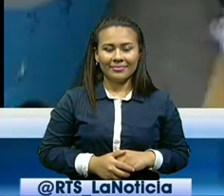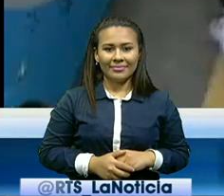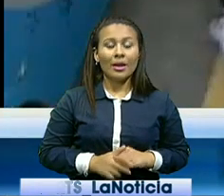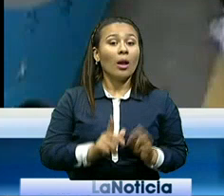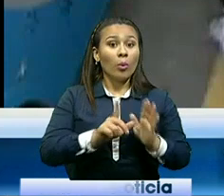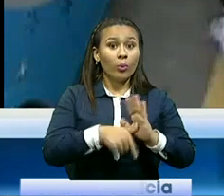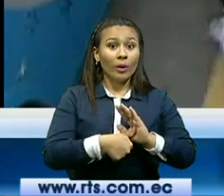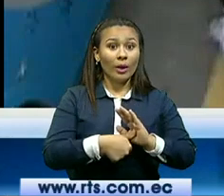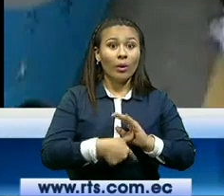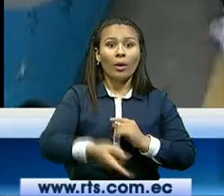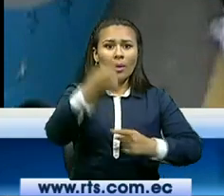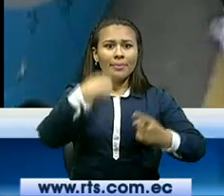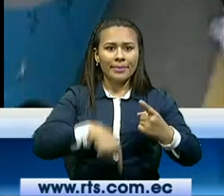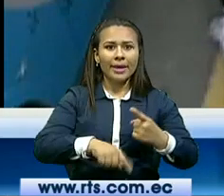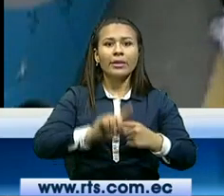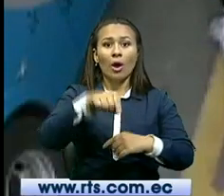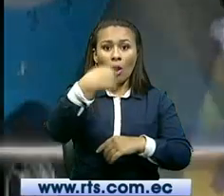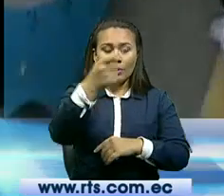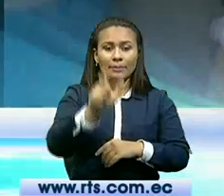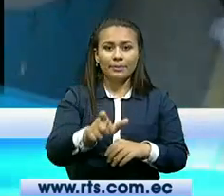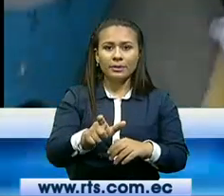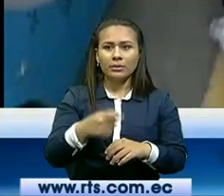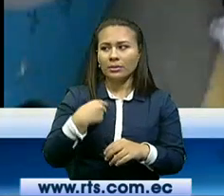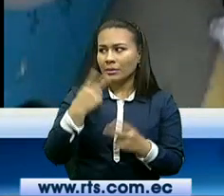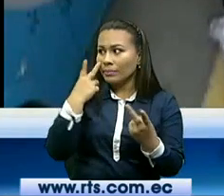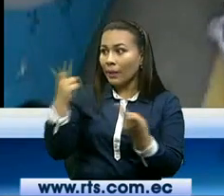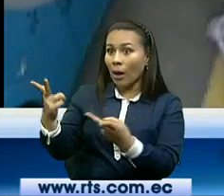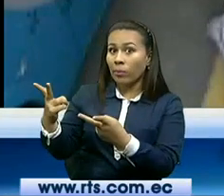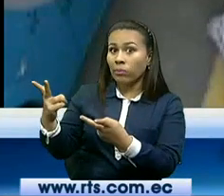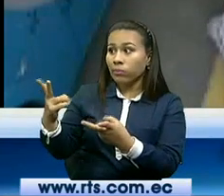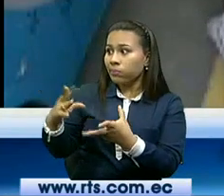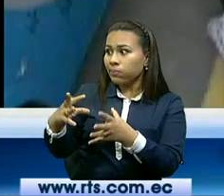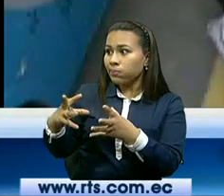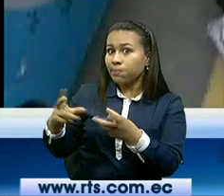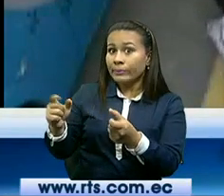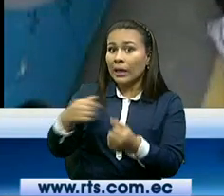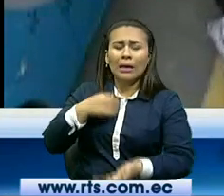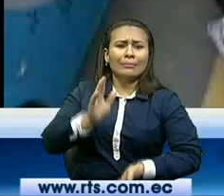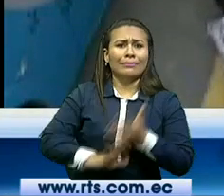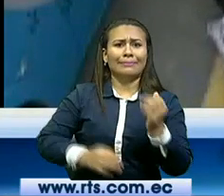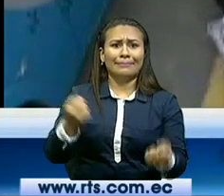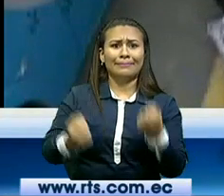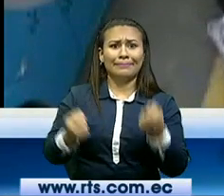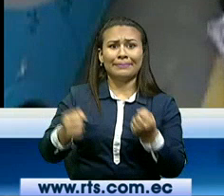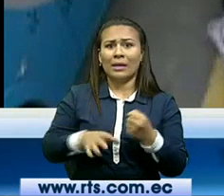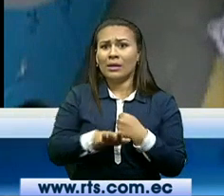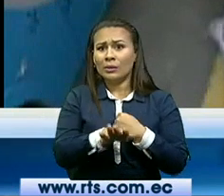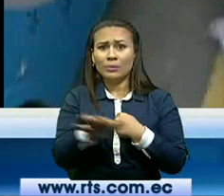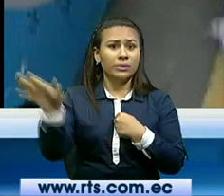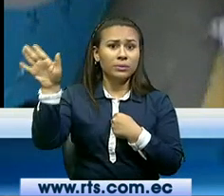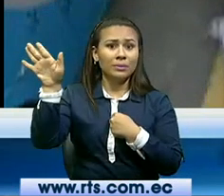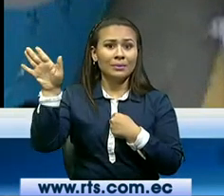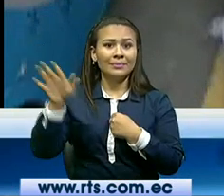Luego llega otro cliente, pero al percatarse de lo que ocurría, consigue retirarse del